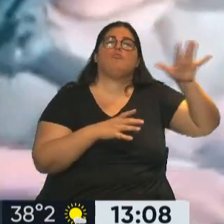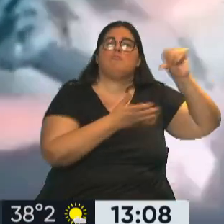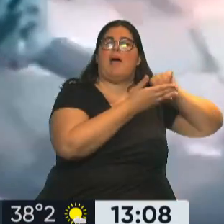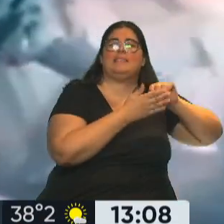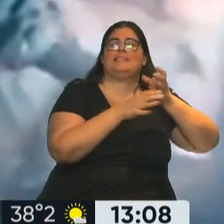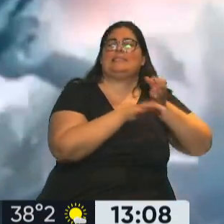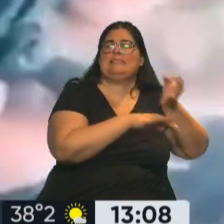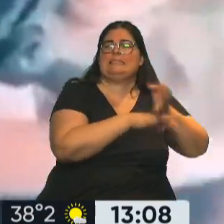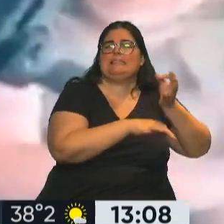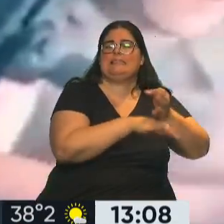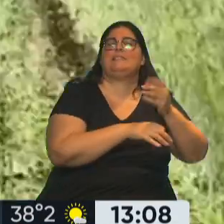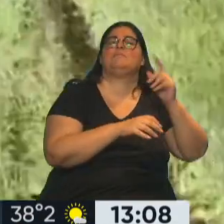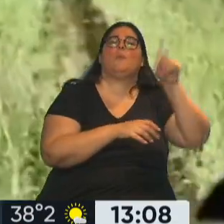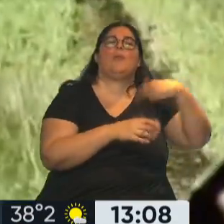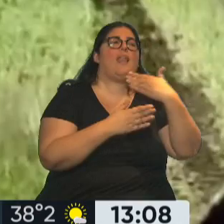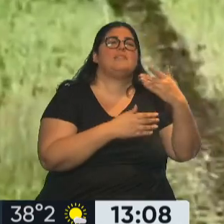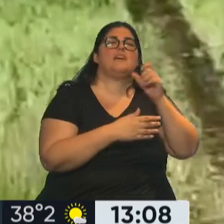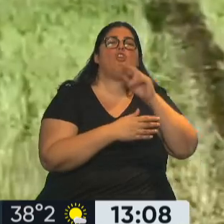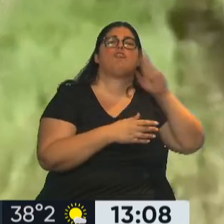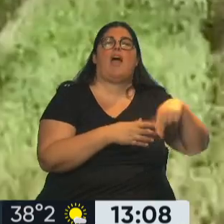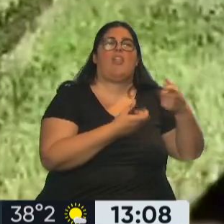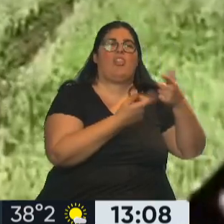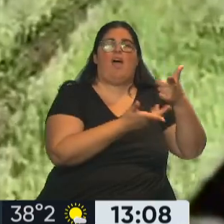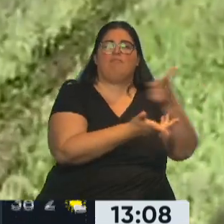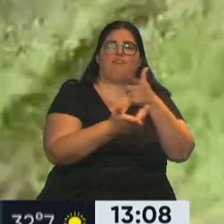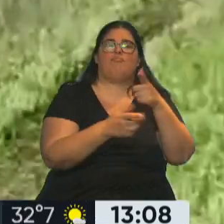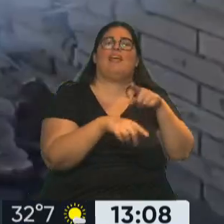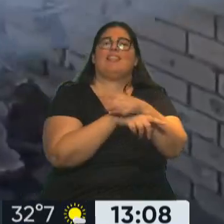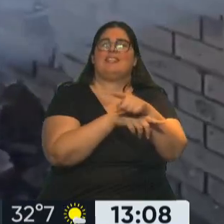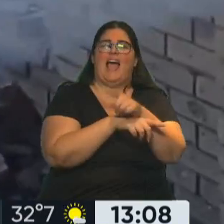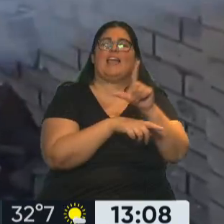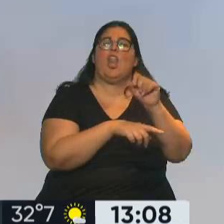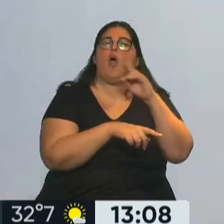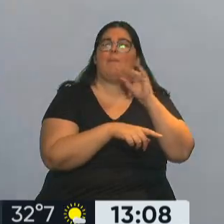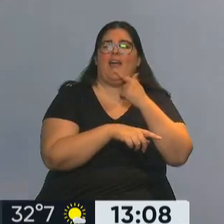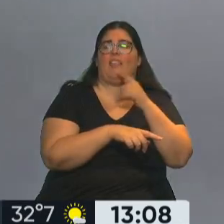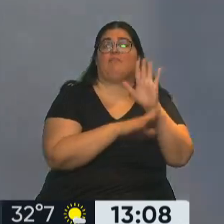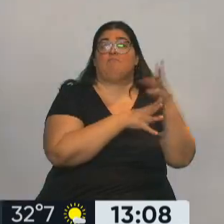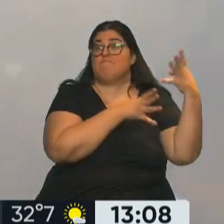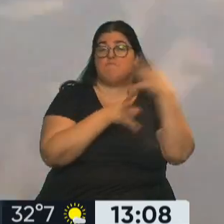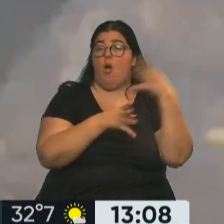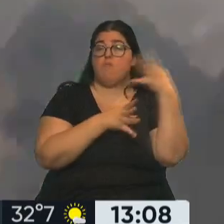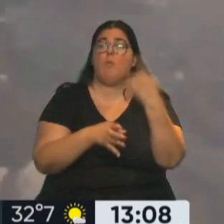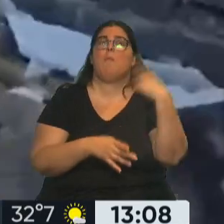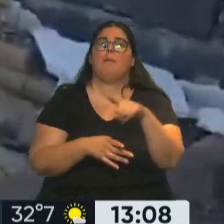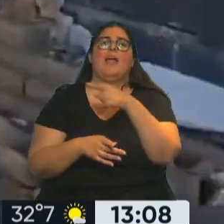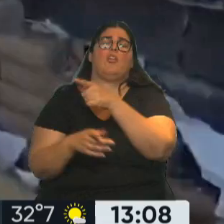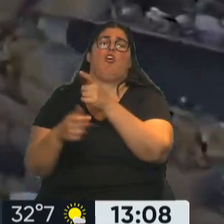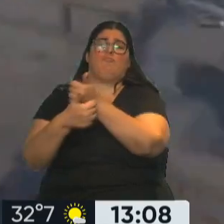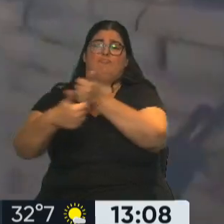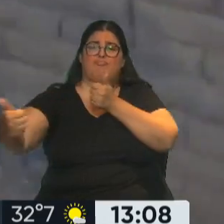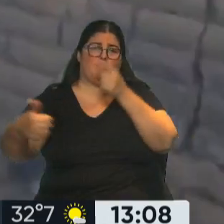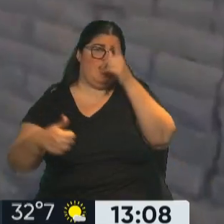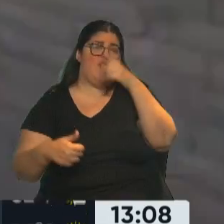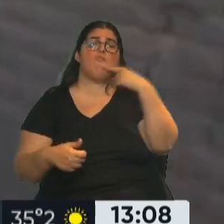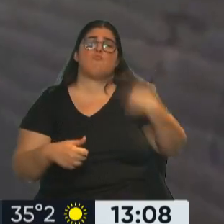modernos sistemas de armas de la után en especial los tanques leopard no logró quebrar de manera significativa las líneas del frente defendidas por los rusos